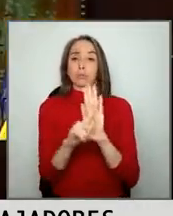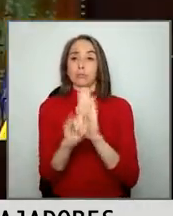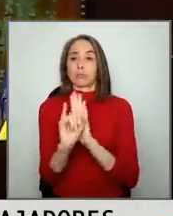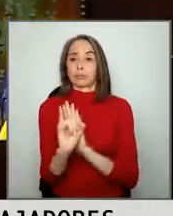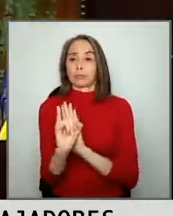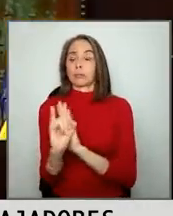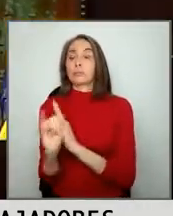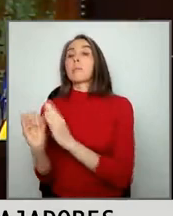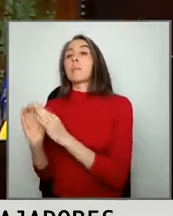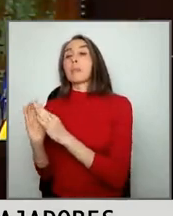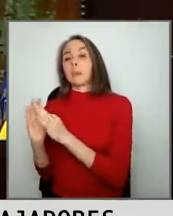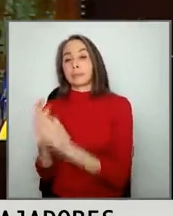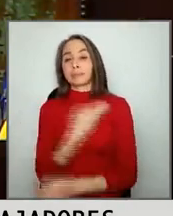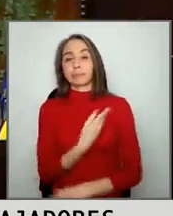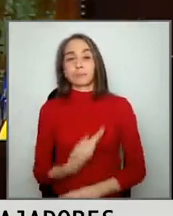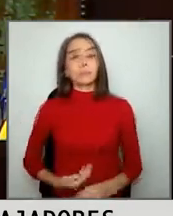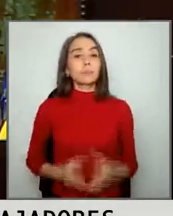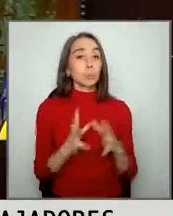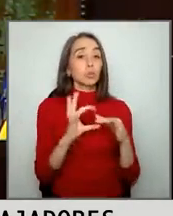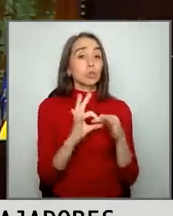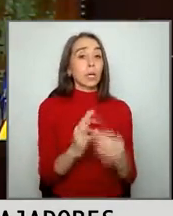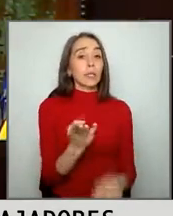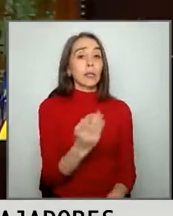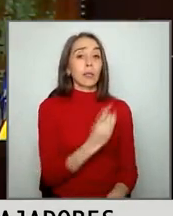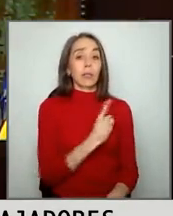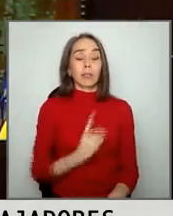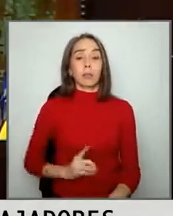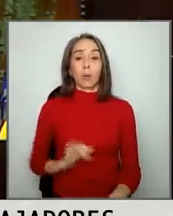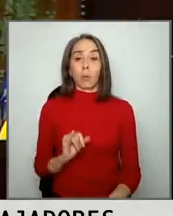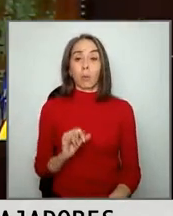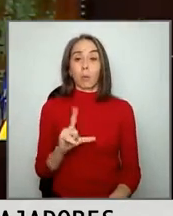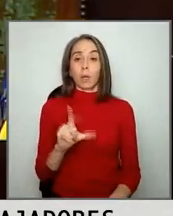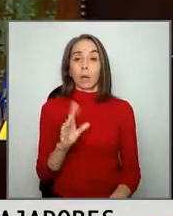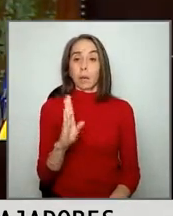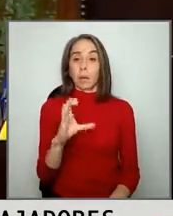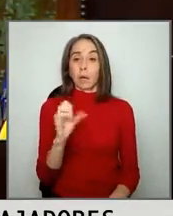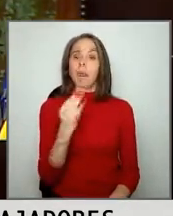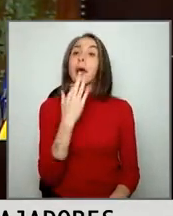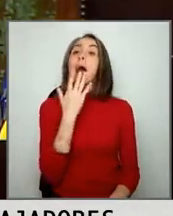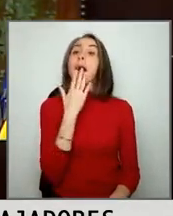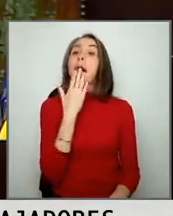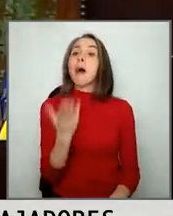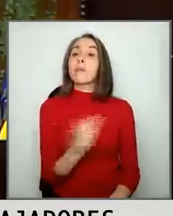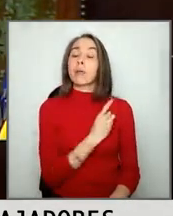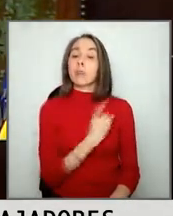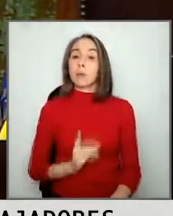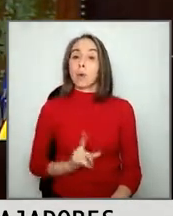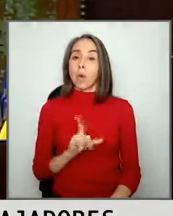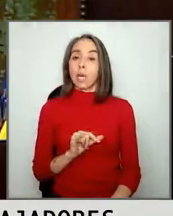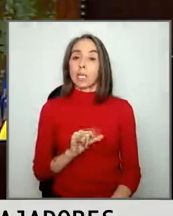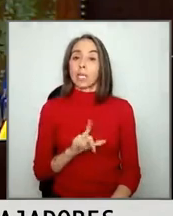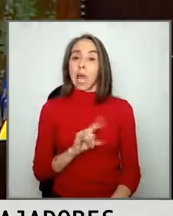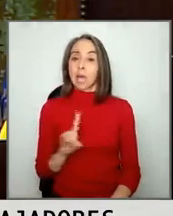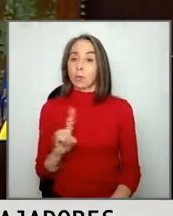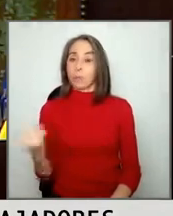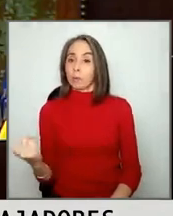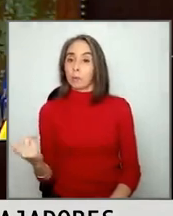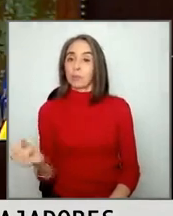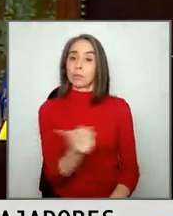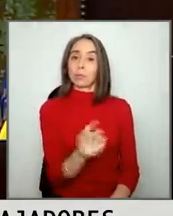Muchas gracias diputado y la vaca a continuación tiene la palabra el diputado lilayú y luego la diputada Marcia Rafael